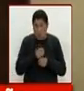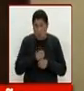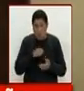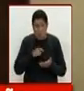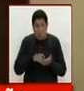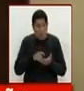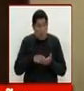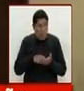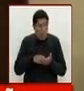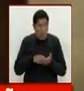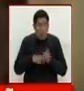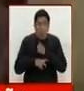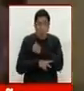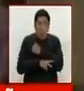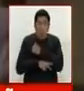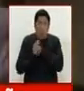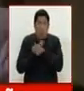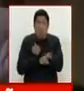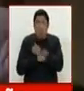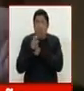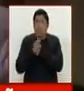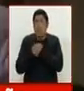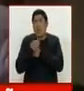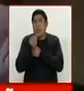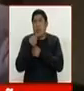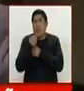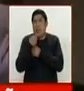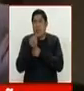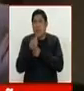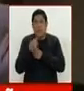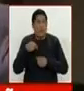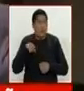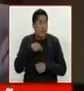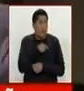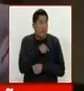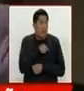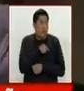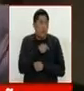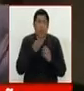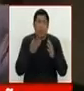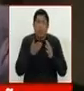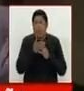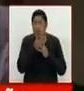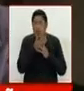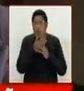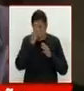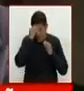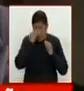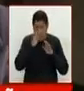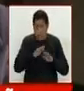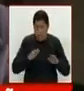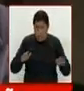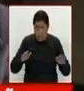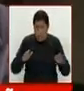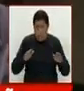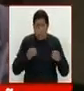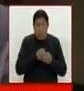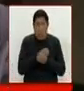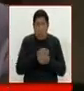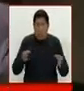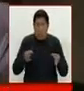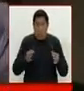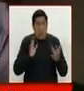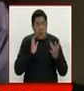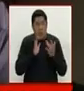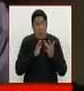precisamente este tipo de hechos delictivos. Como les decía, vamos a través de la División Menores, vamos a tratar